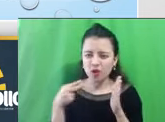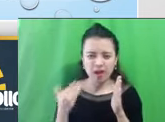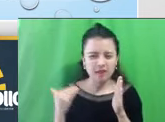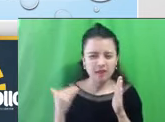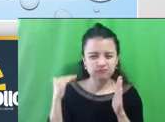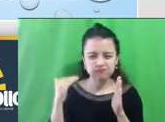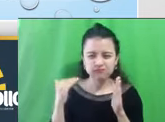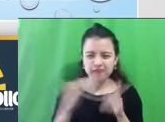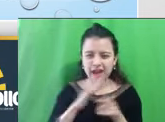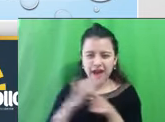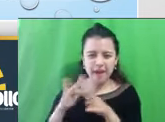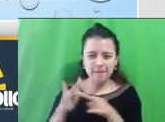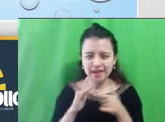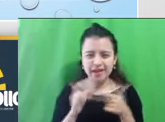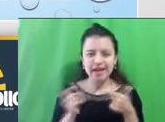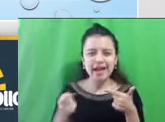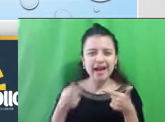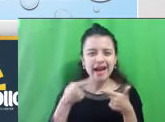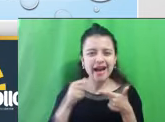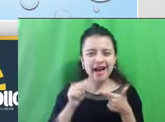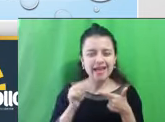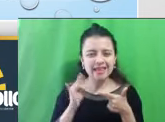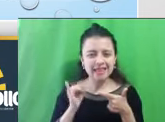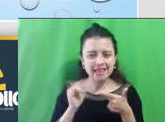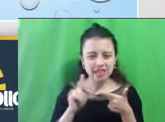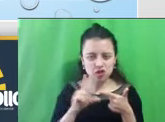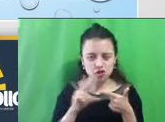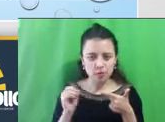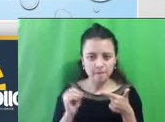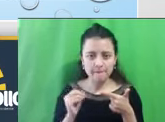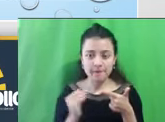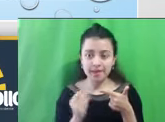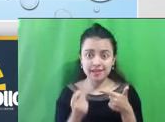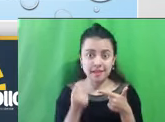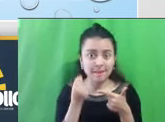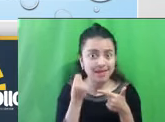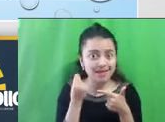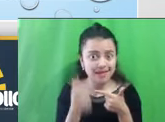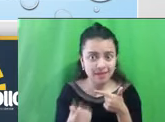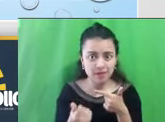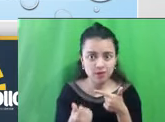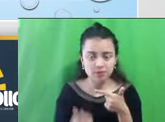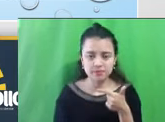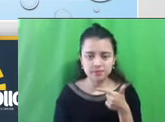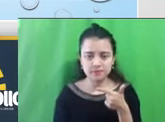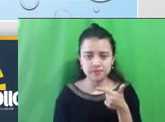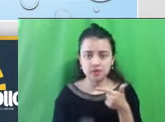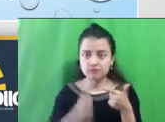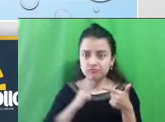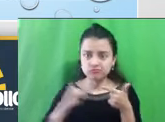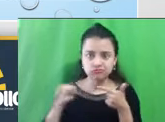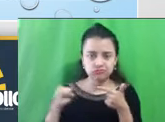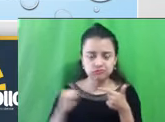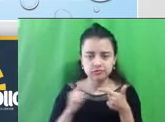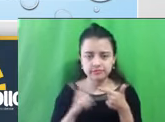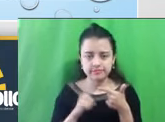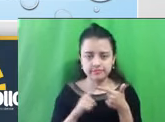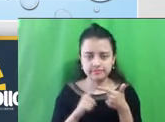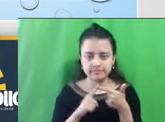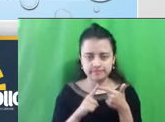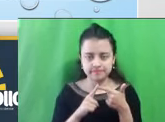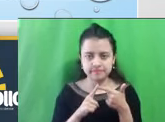PETAP Gatillo para aumentar los litros que puede llegar a tratar esa PETAP. Entonces vamos a aumentar la capacidad de esa PETAP para